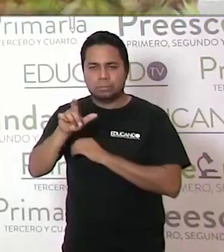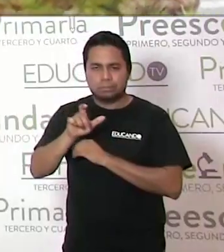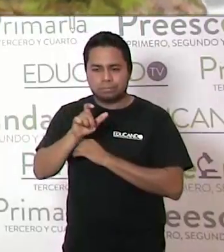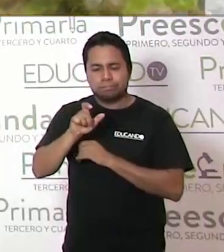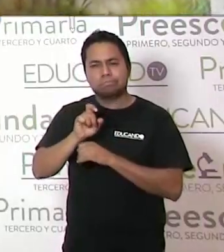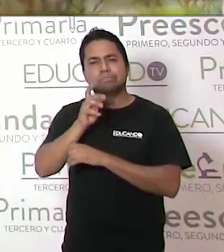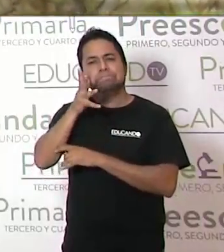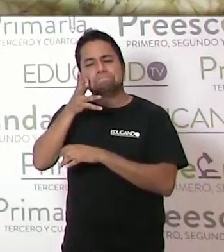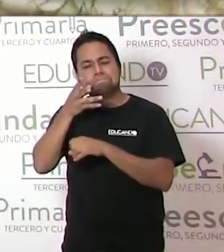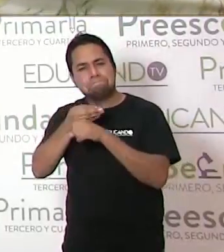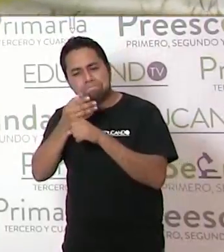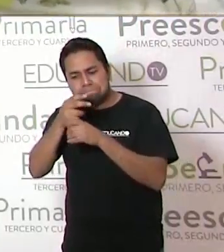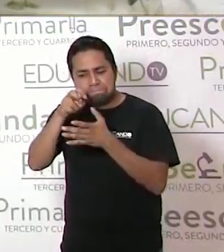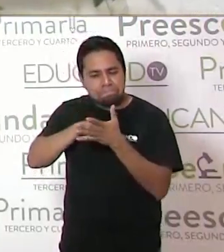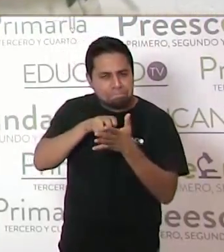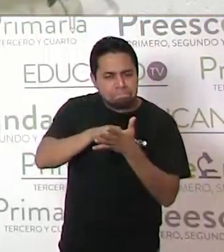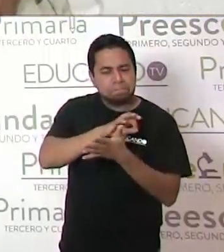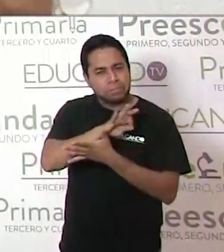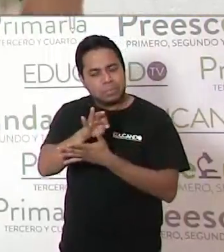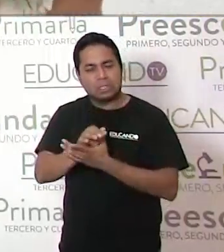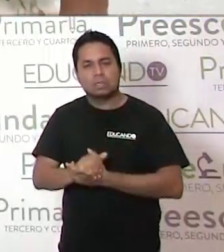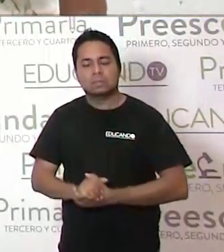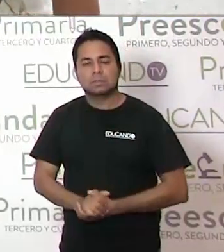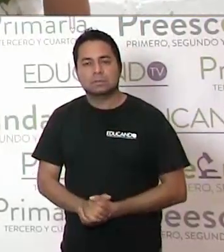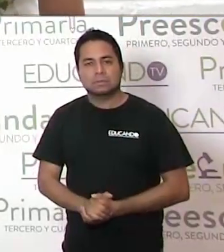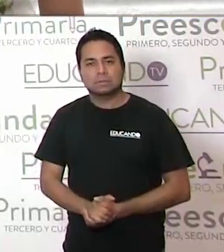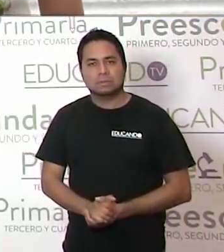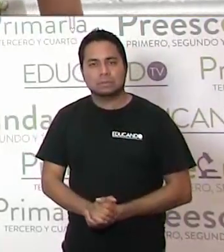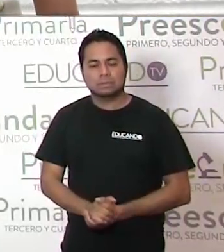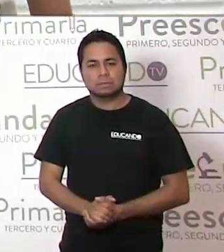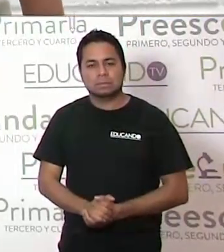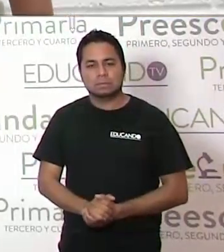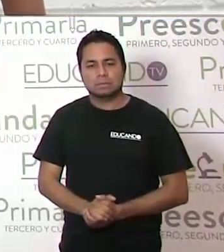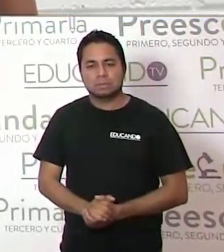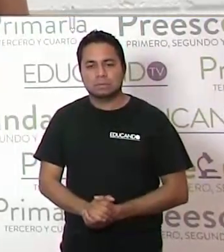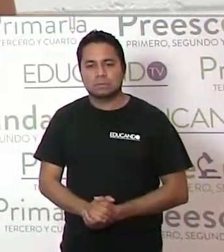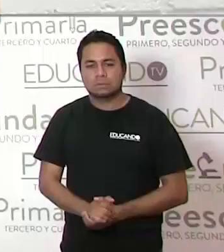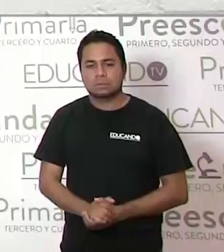diseñados. Y por último,